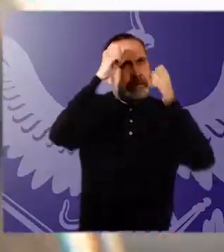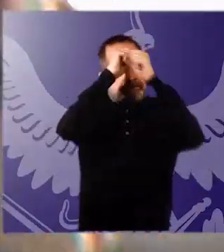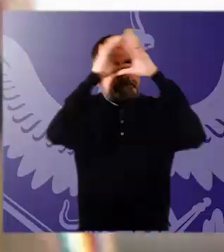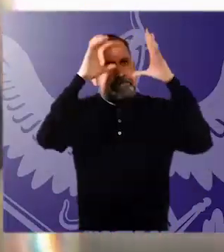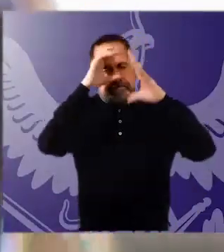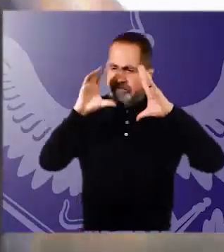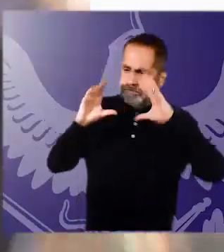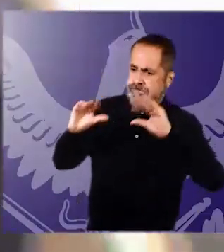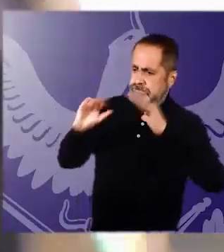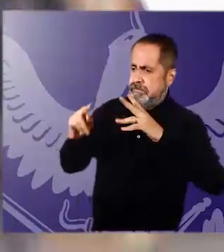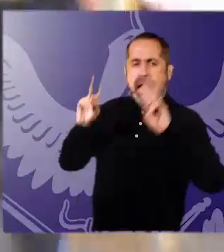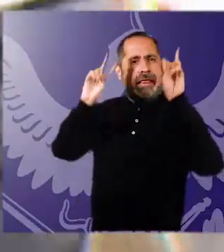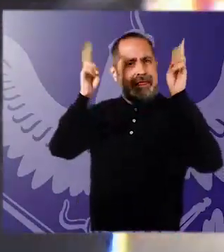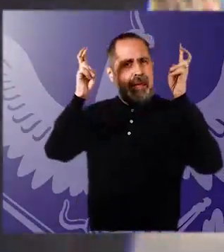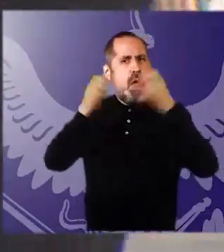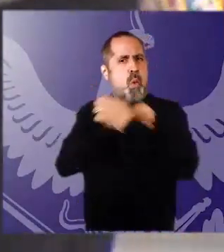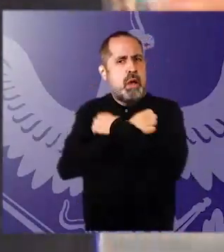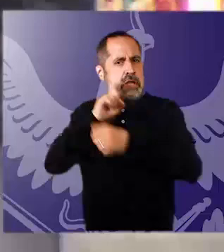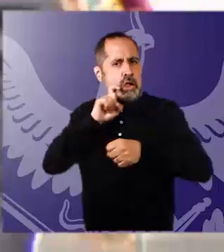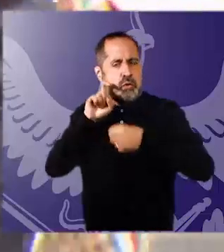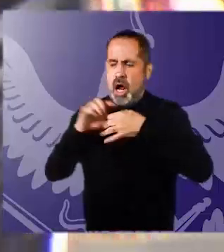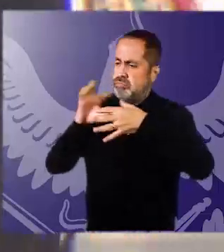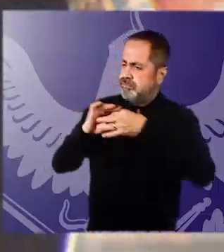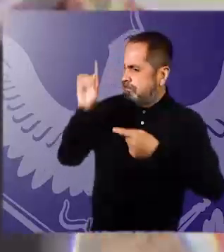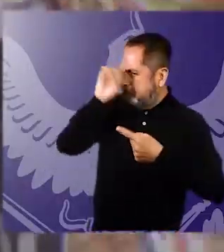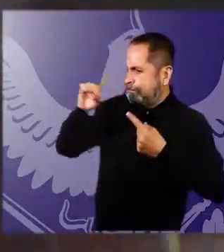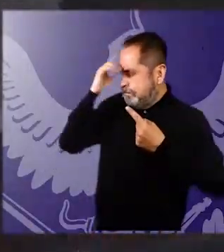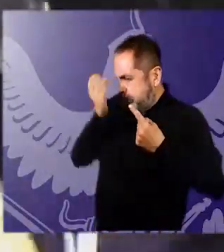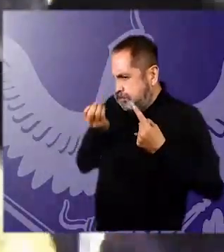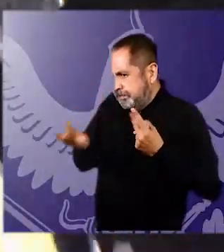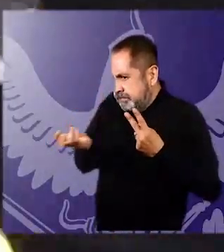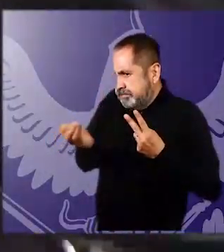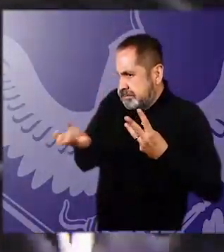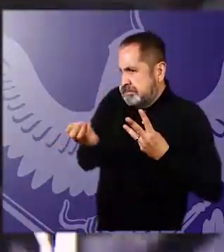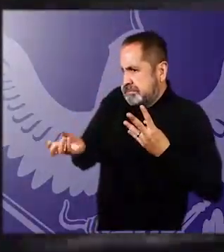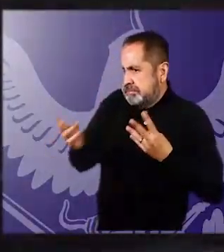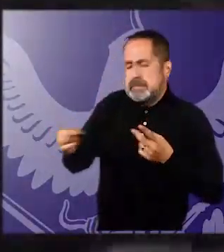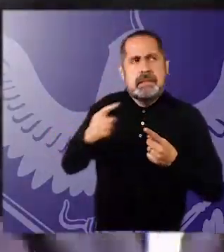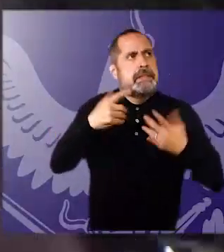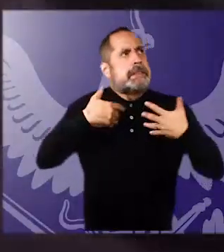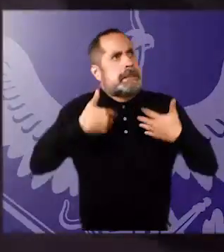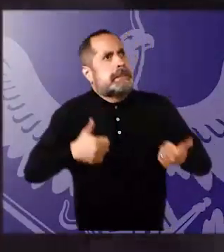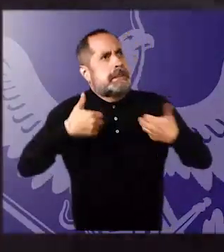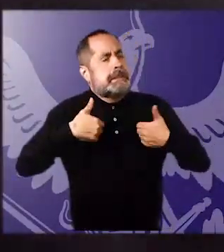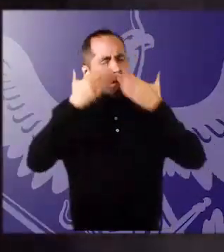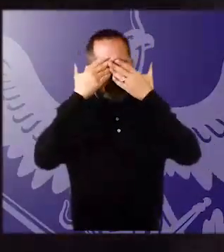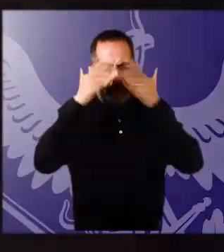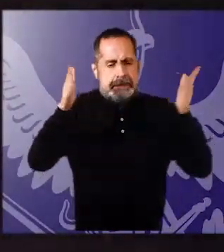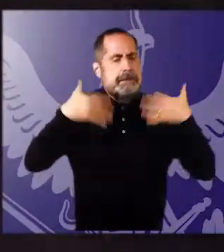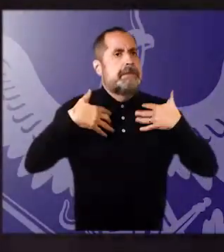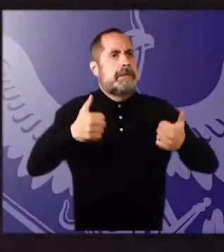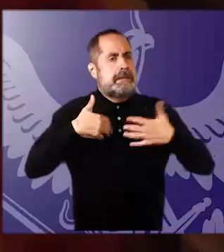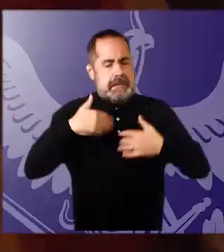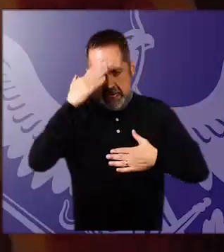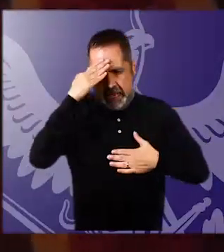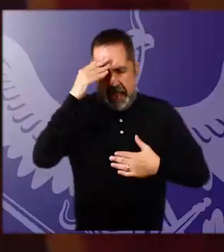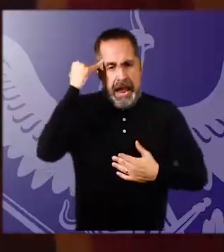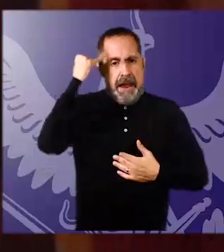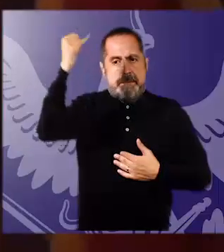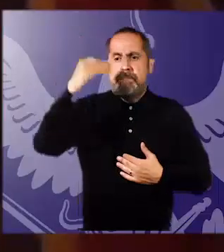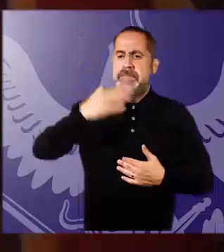pedagógicas, no solo para tratar temas de educación sexual, sino también para que las y los adolescentes